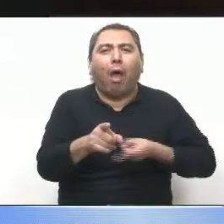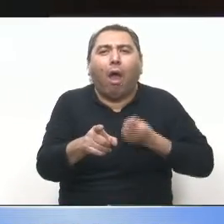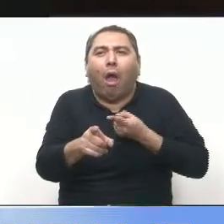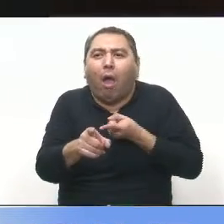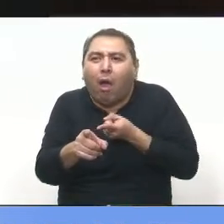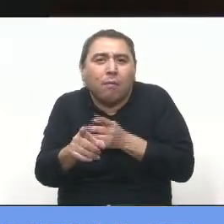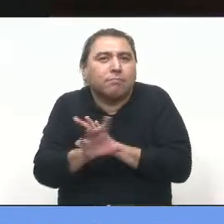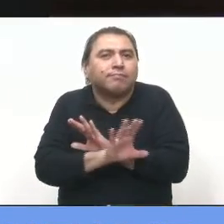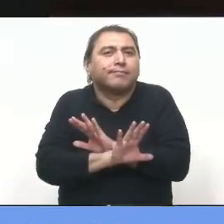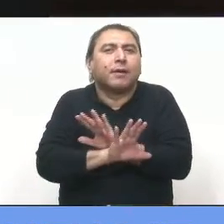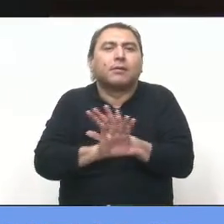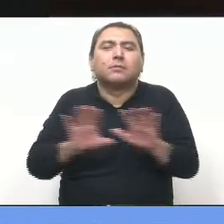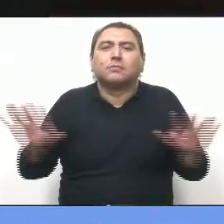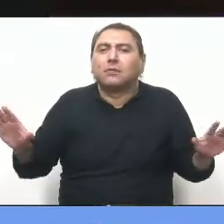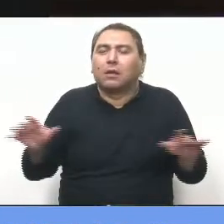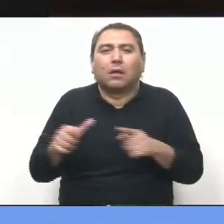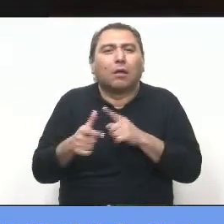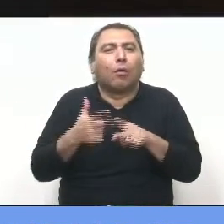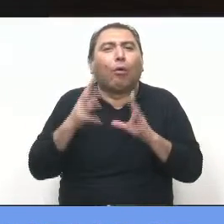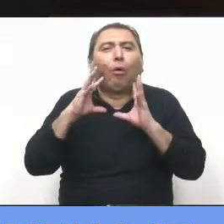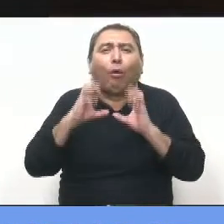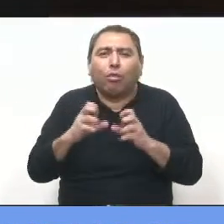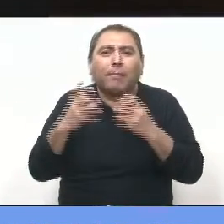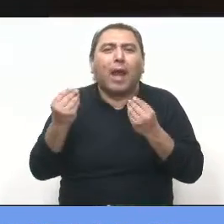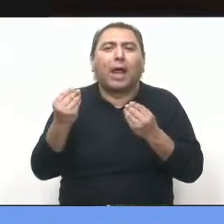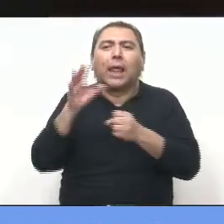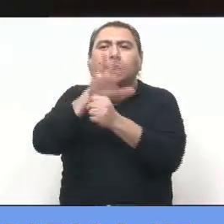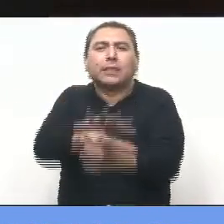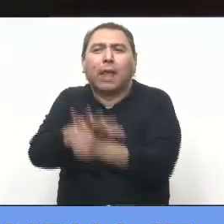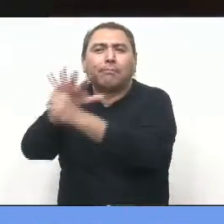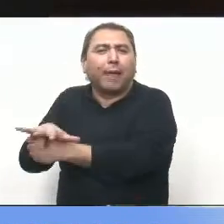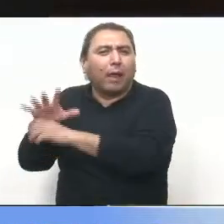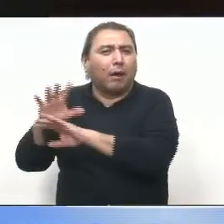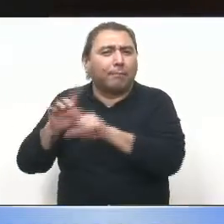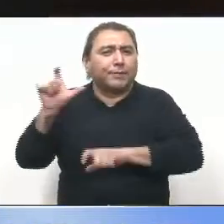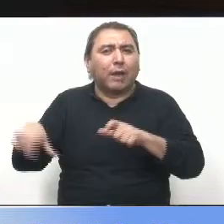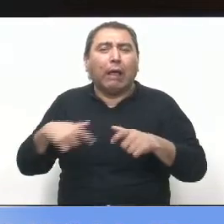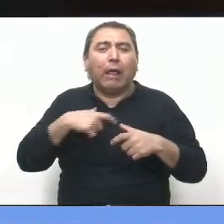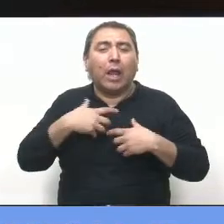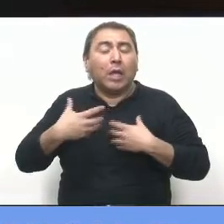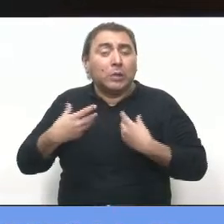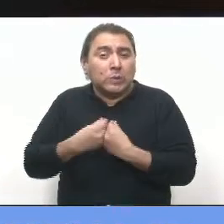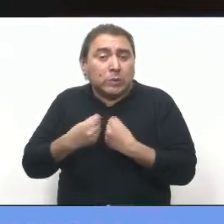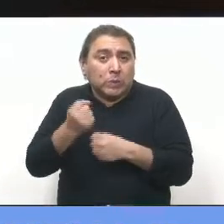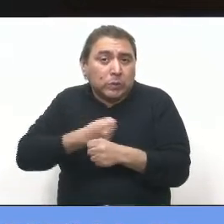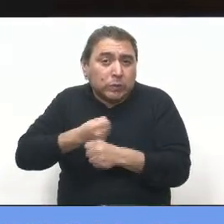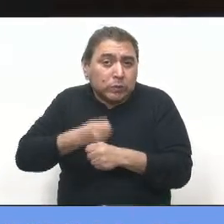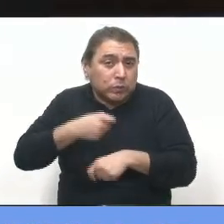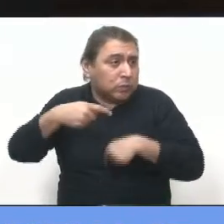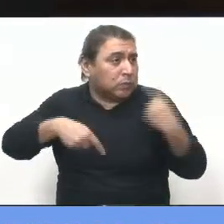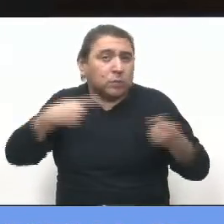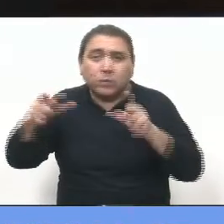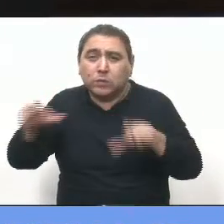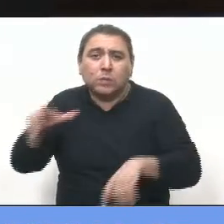no utilizar el odio para silenciar a los que hacen mucho por los más